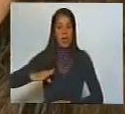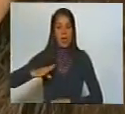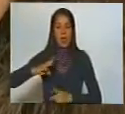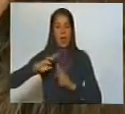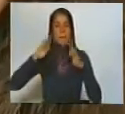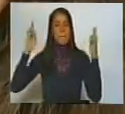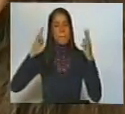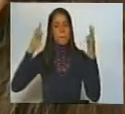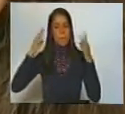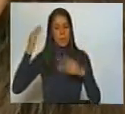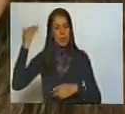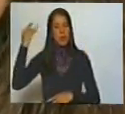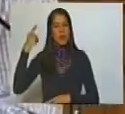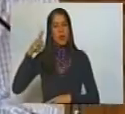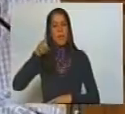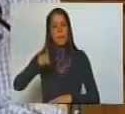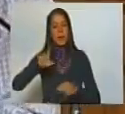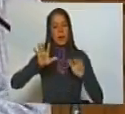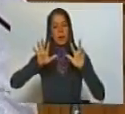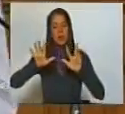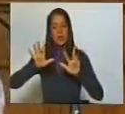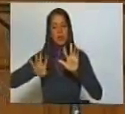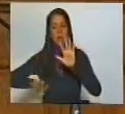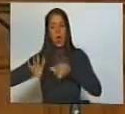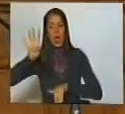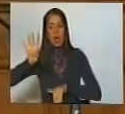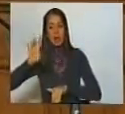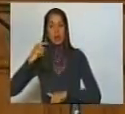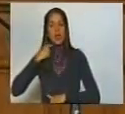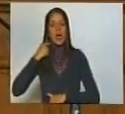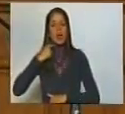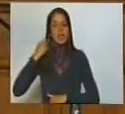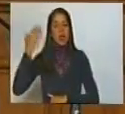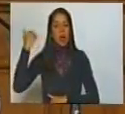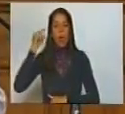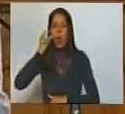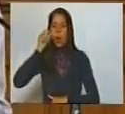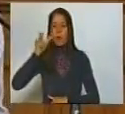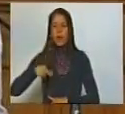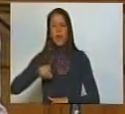en 1814, con Eutimio Rivas en